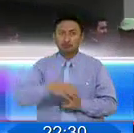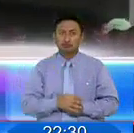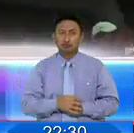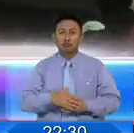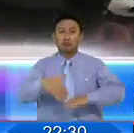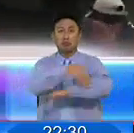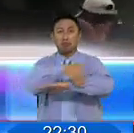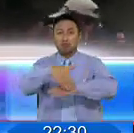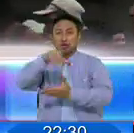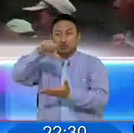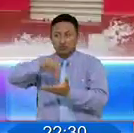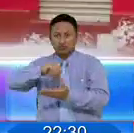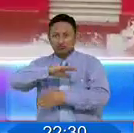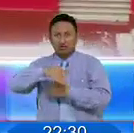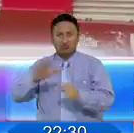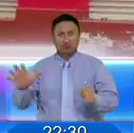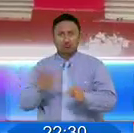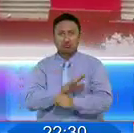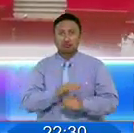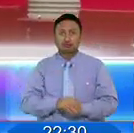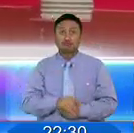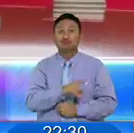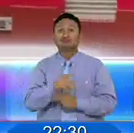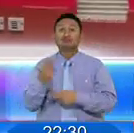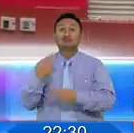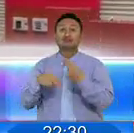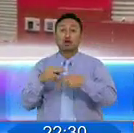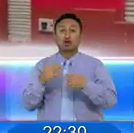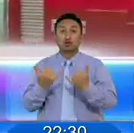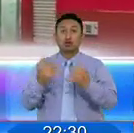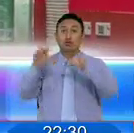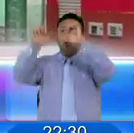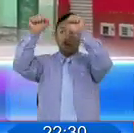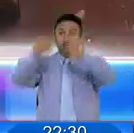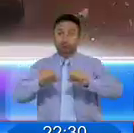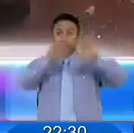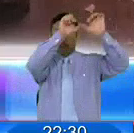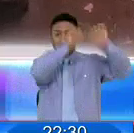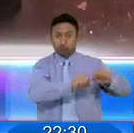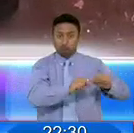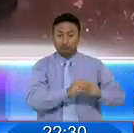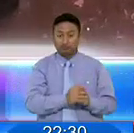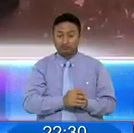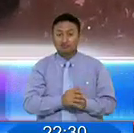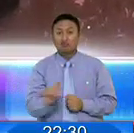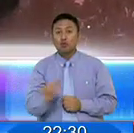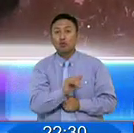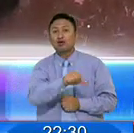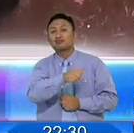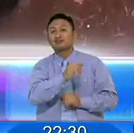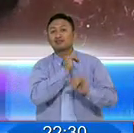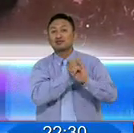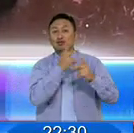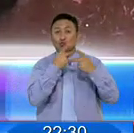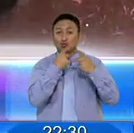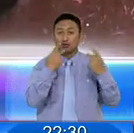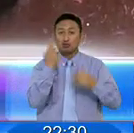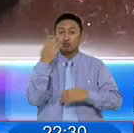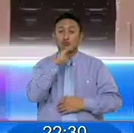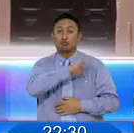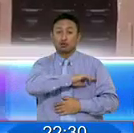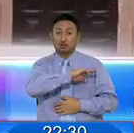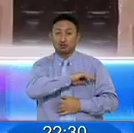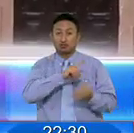y ciudades. Los locales de negocios se encuentran cerrados, al igual que todas las instituciones públicas como el